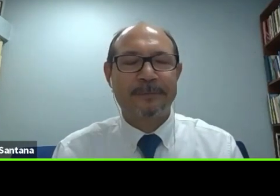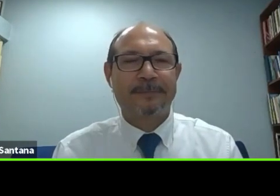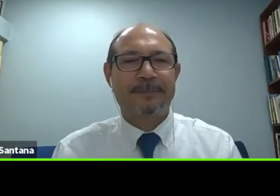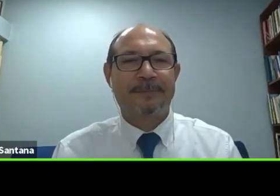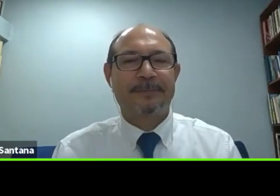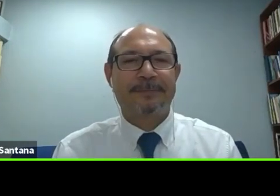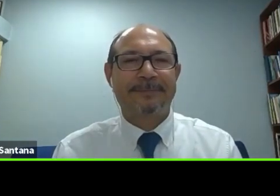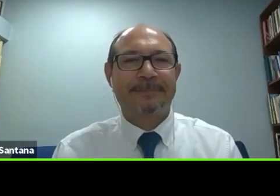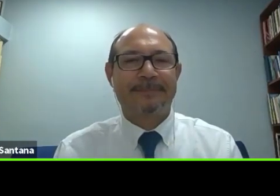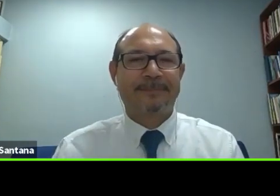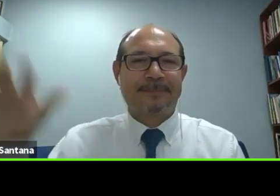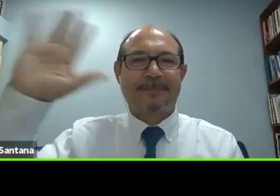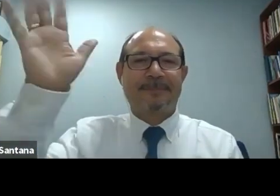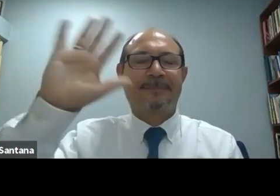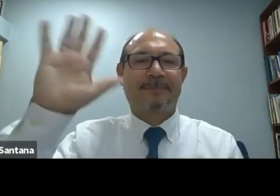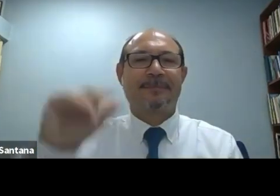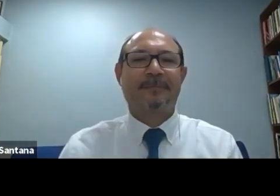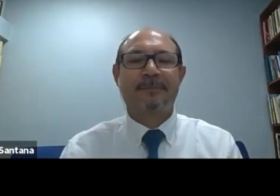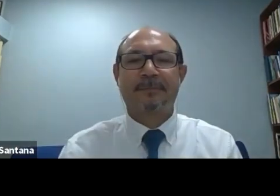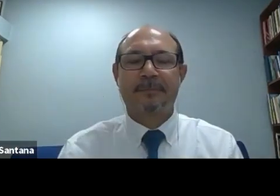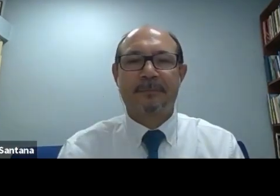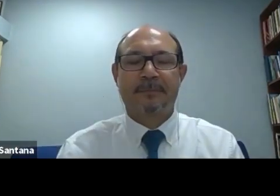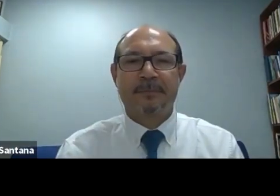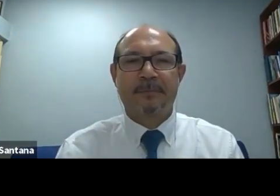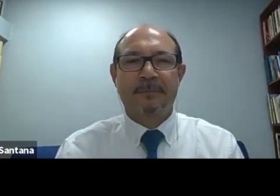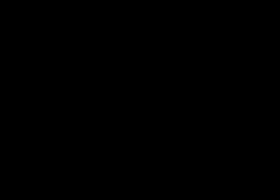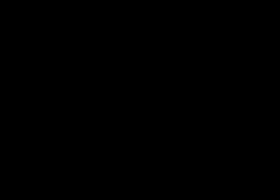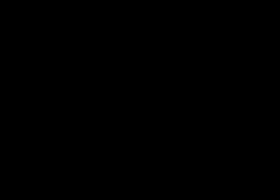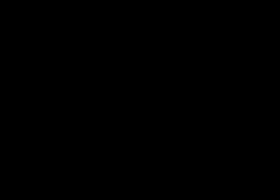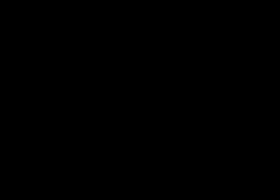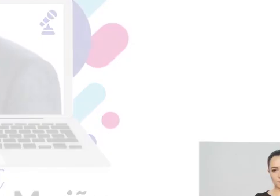todos. Que estén bien.